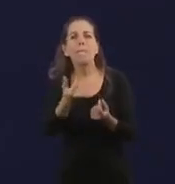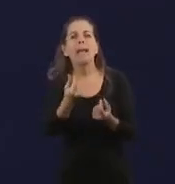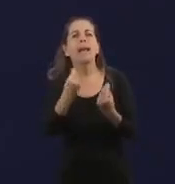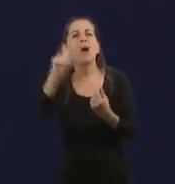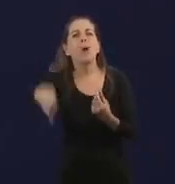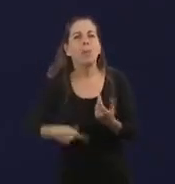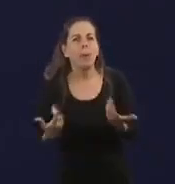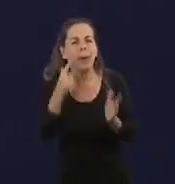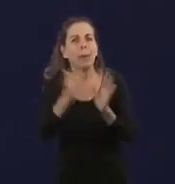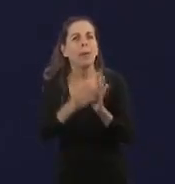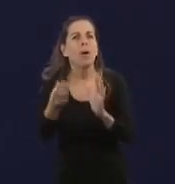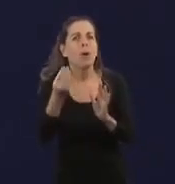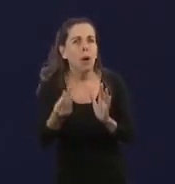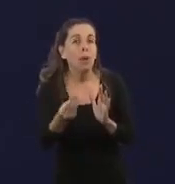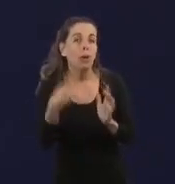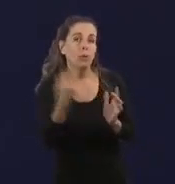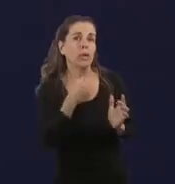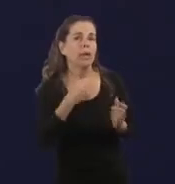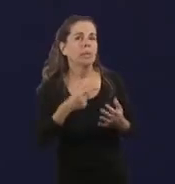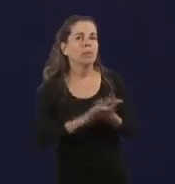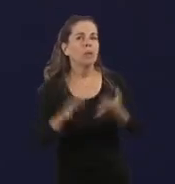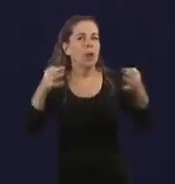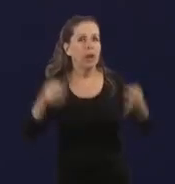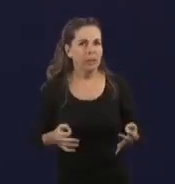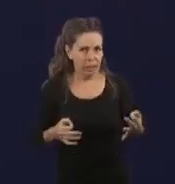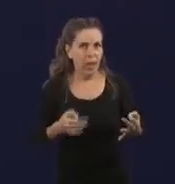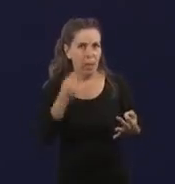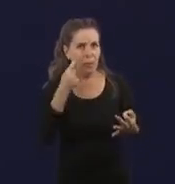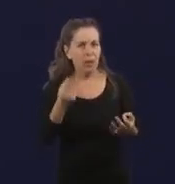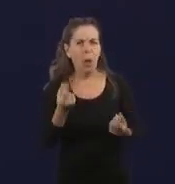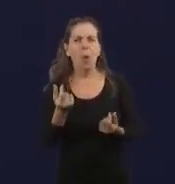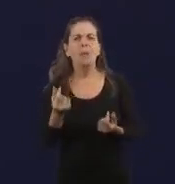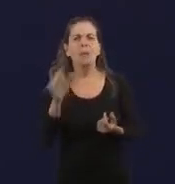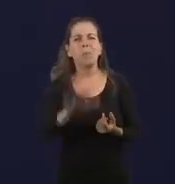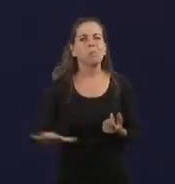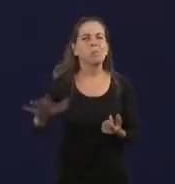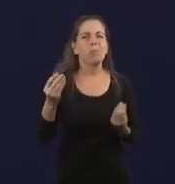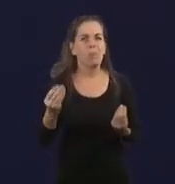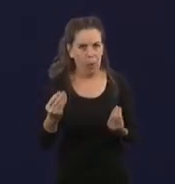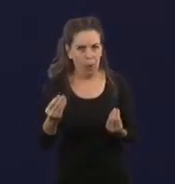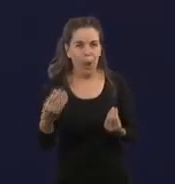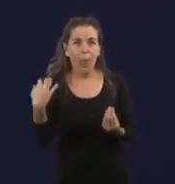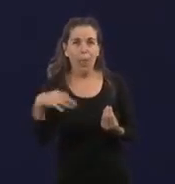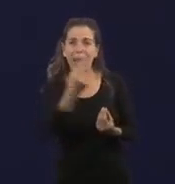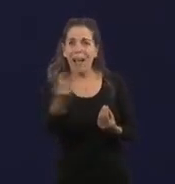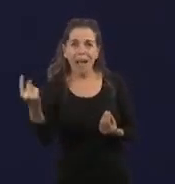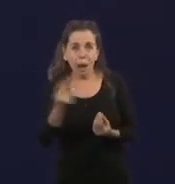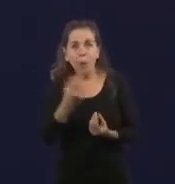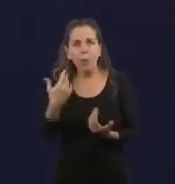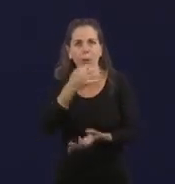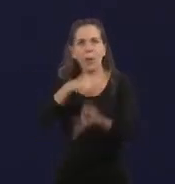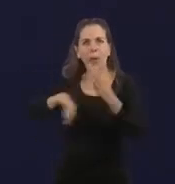y honestidad en todos los puntos del Estado, pero deben tener la posibilidad de proveernos en tal